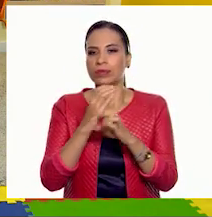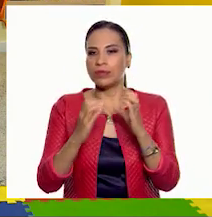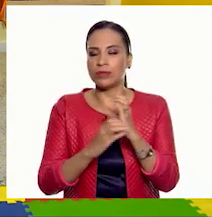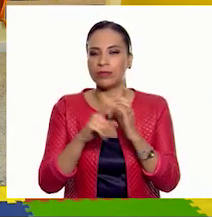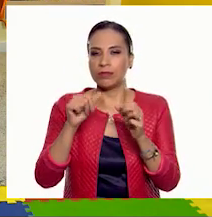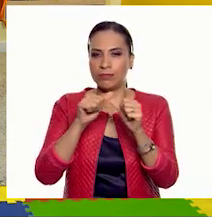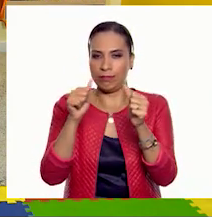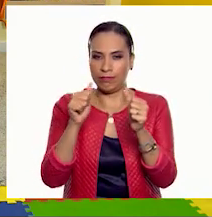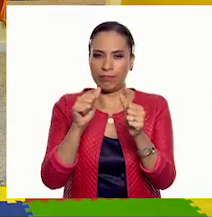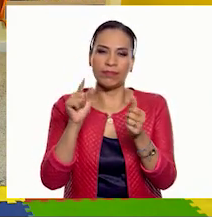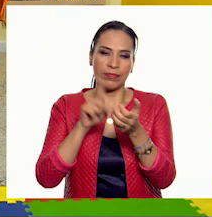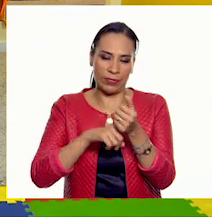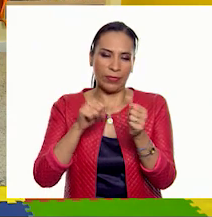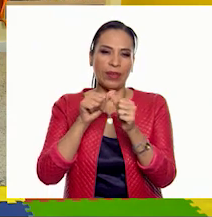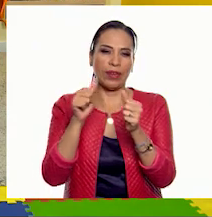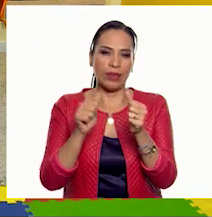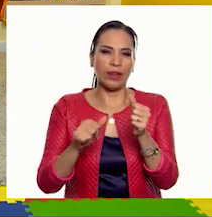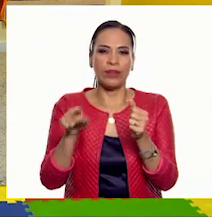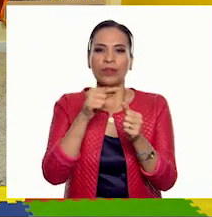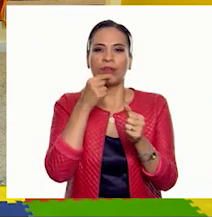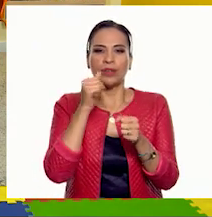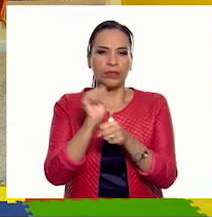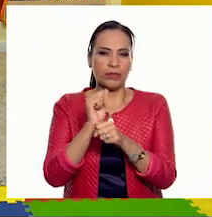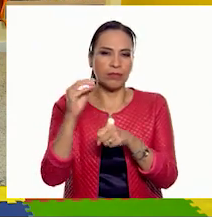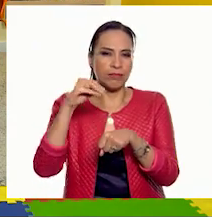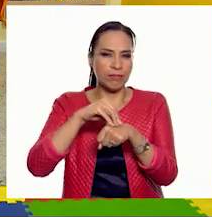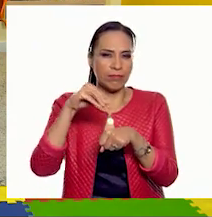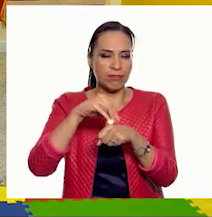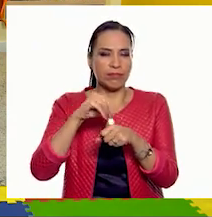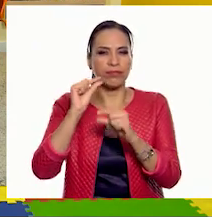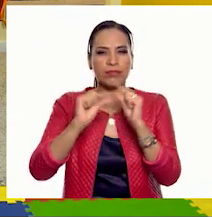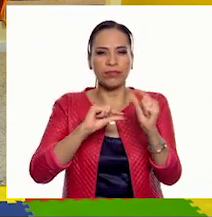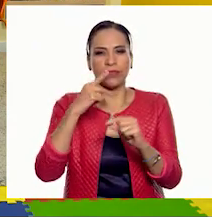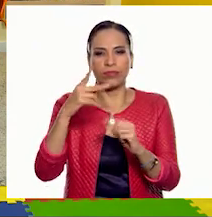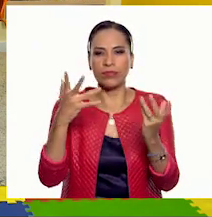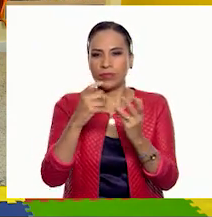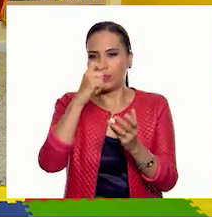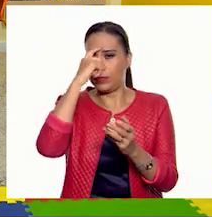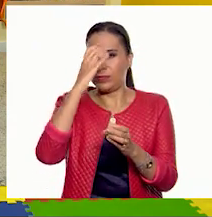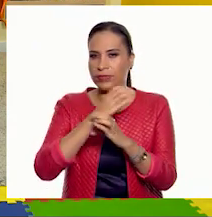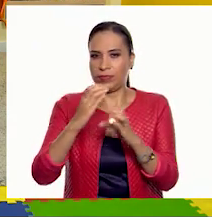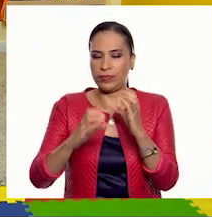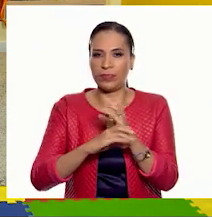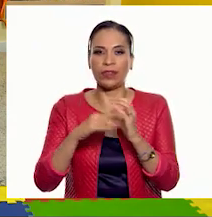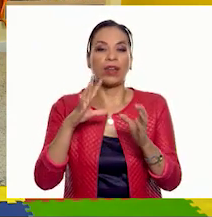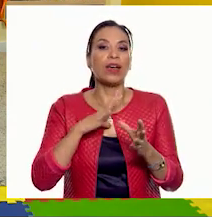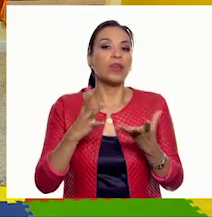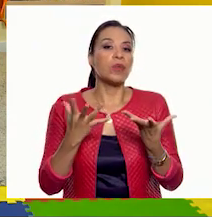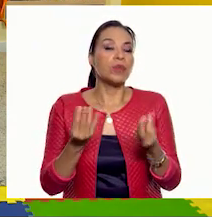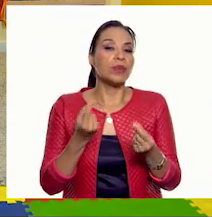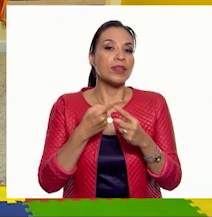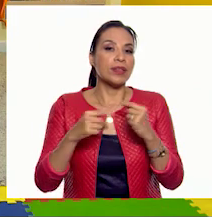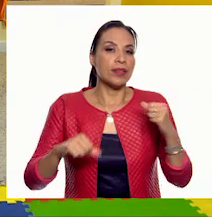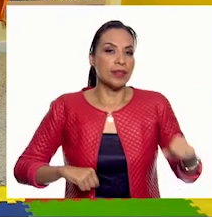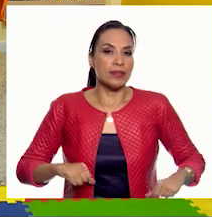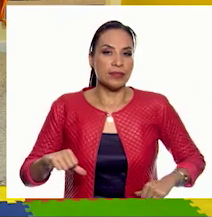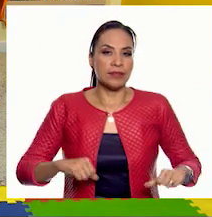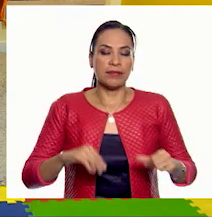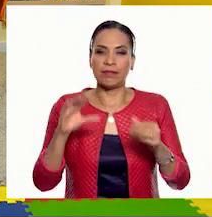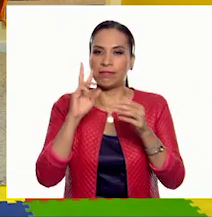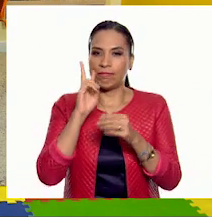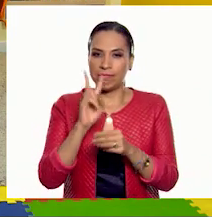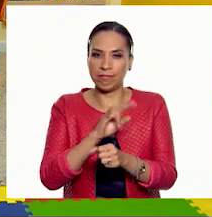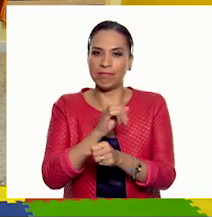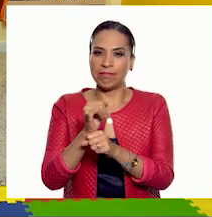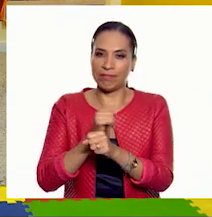elementos artísticos que las niñas y los niños incorporan paulatinamente a sus creaciones. Y hay muchas actividades para